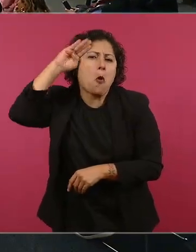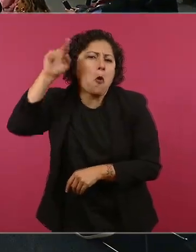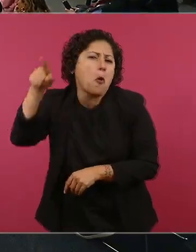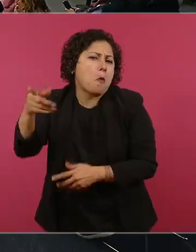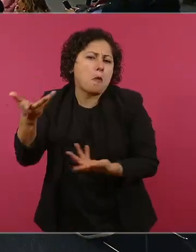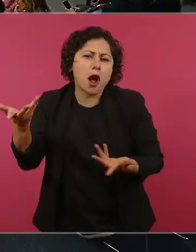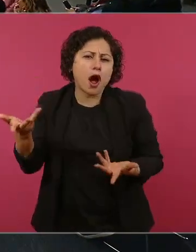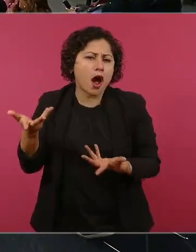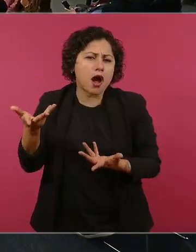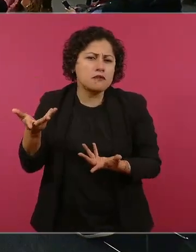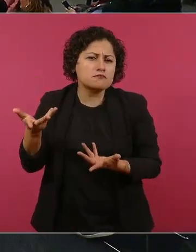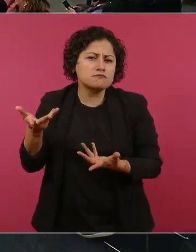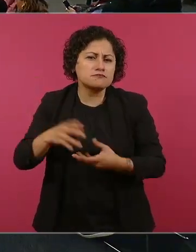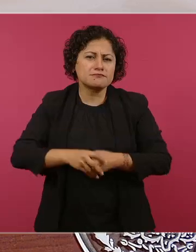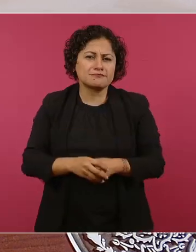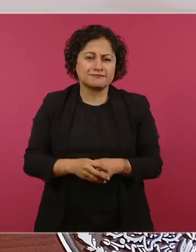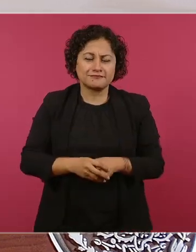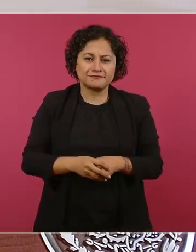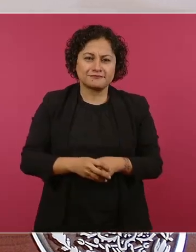Y de ahí el poder.